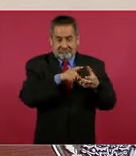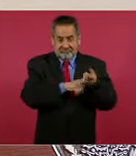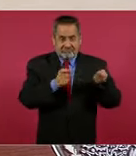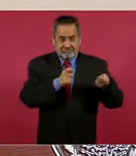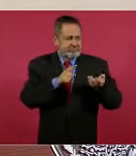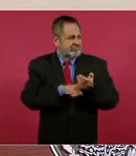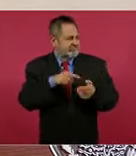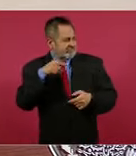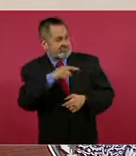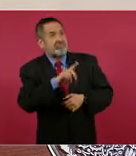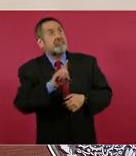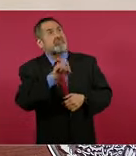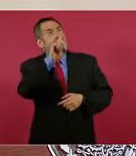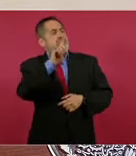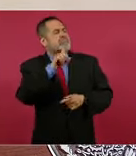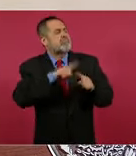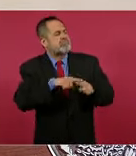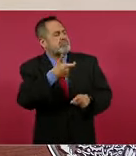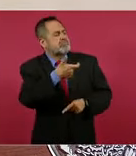era el dinero.